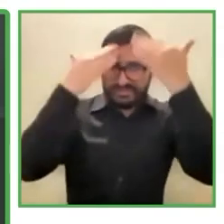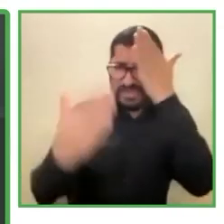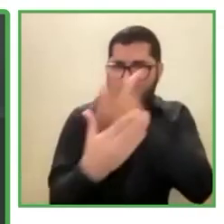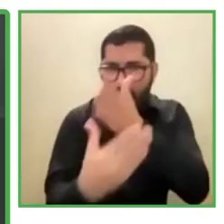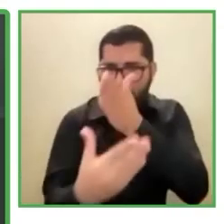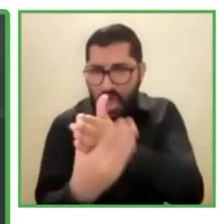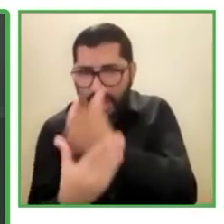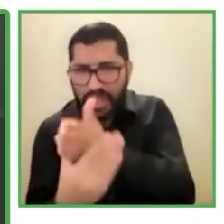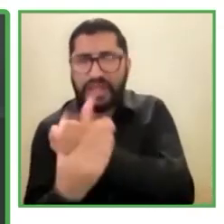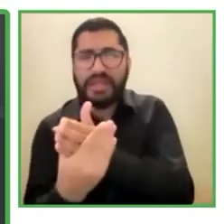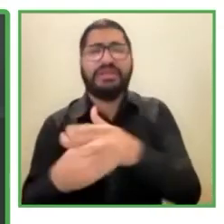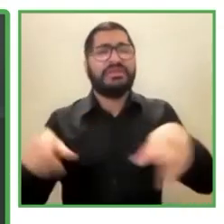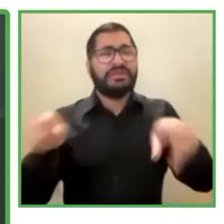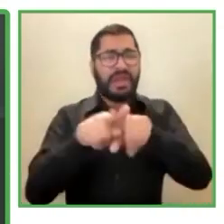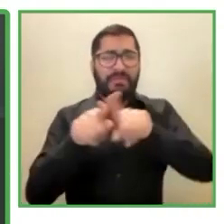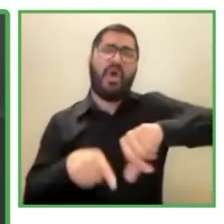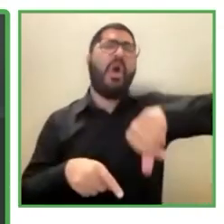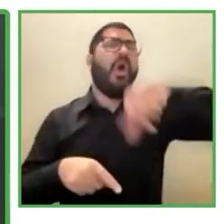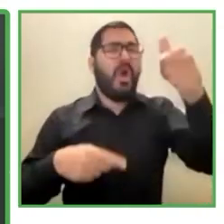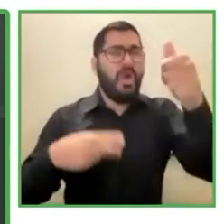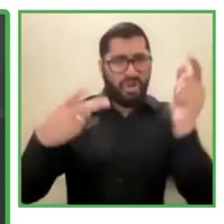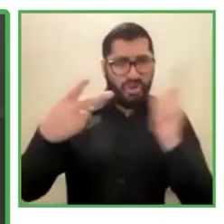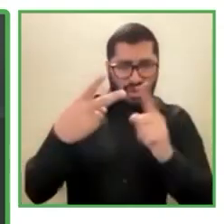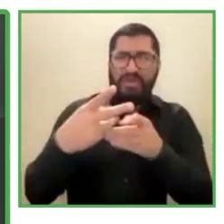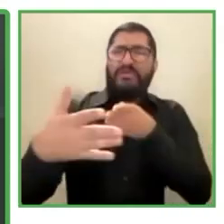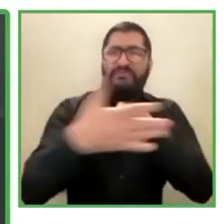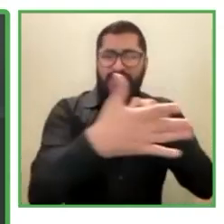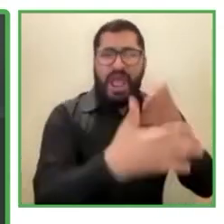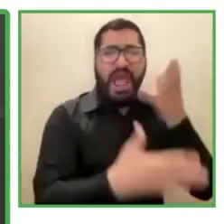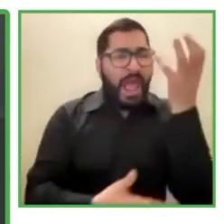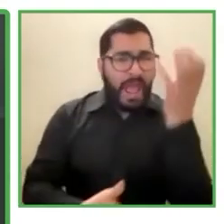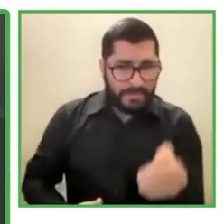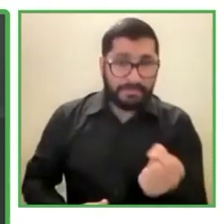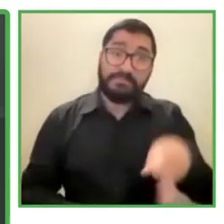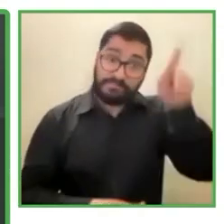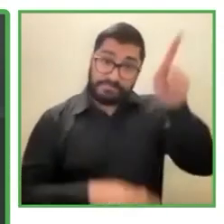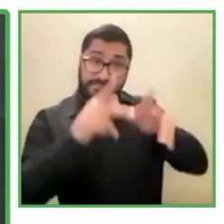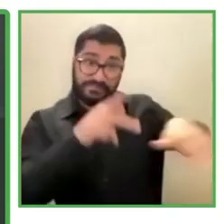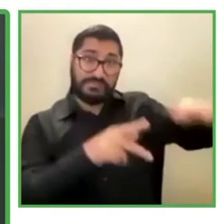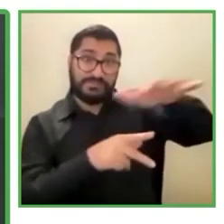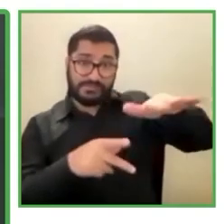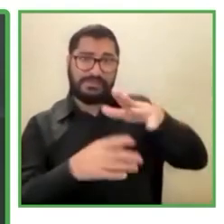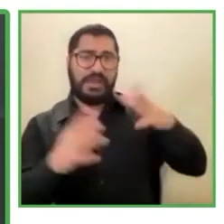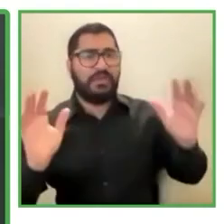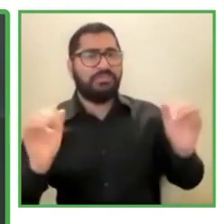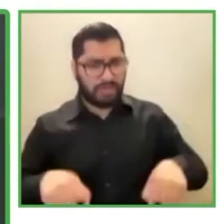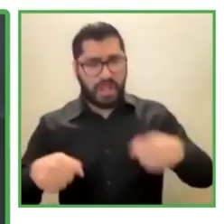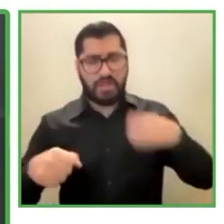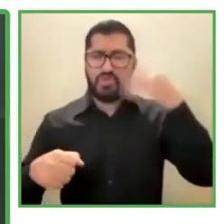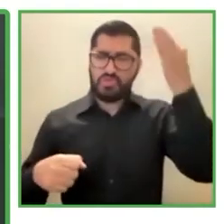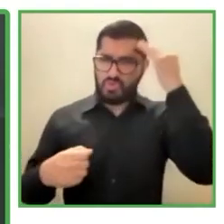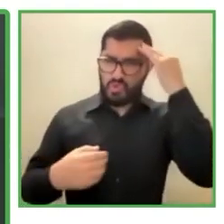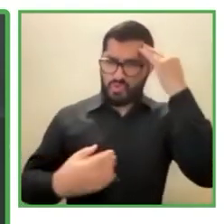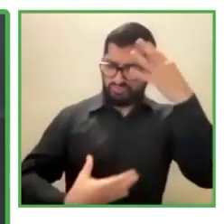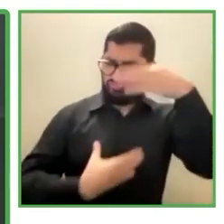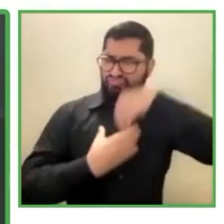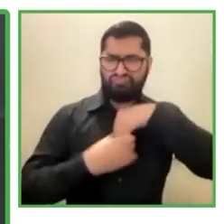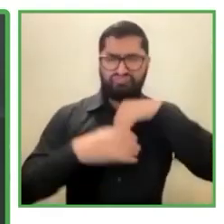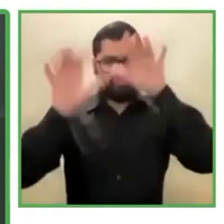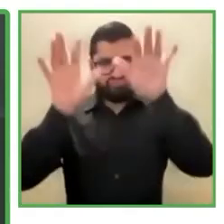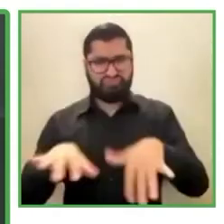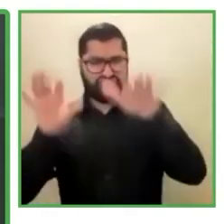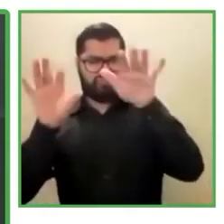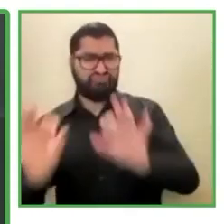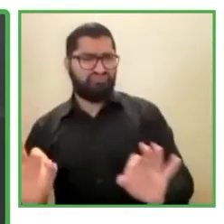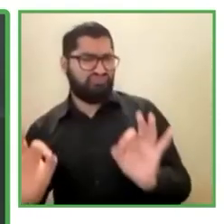barreras, por ejemplo, los que se vinculan con las brechas en las habilidades digitales. Y este es un tema sumamente sensible para diseñar